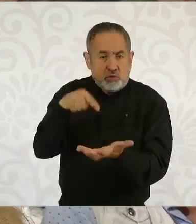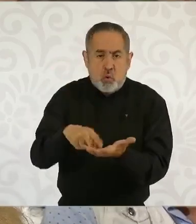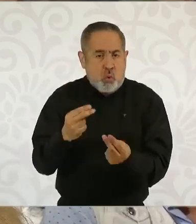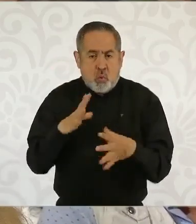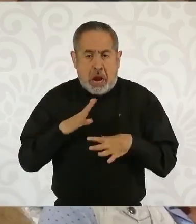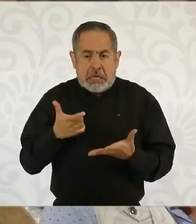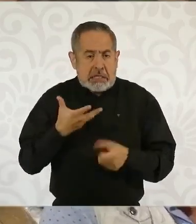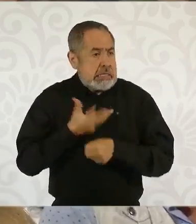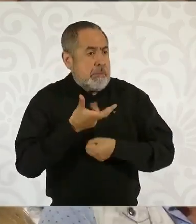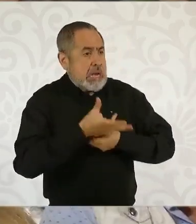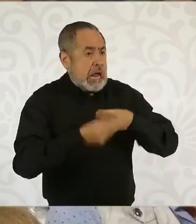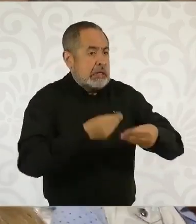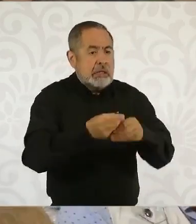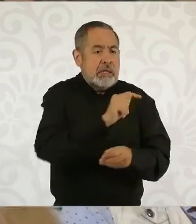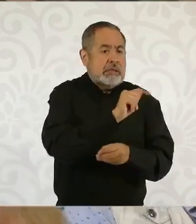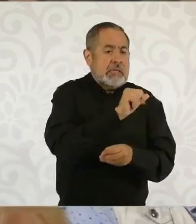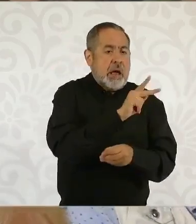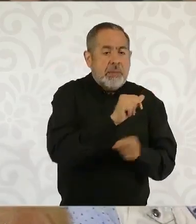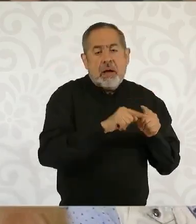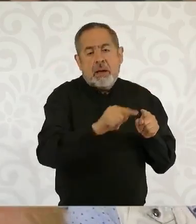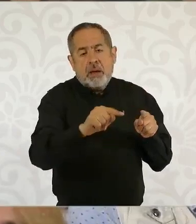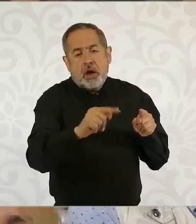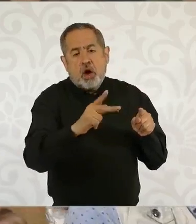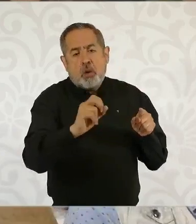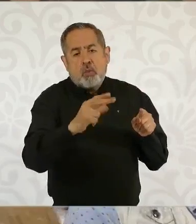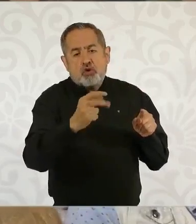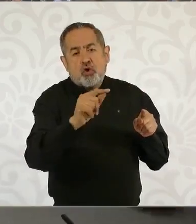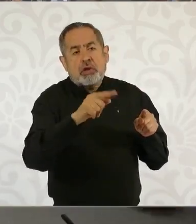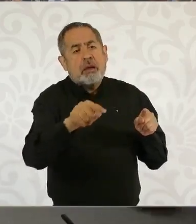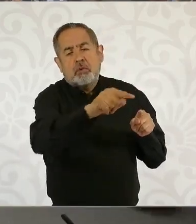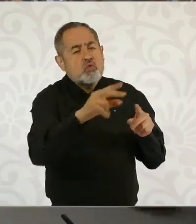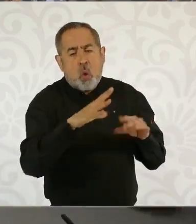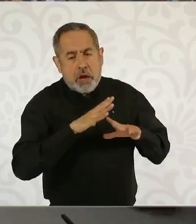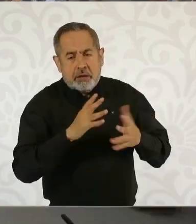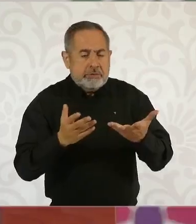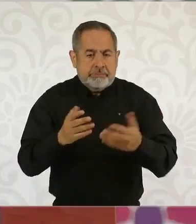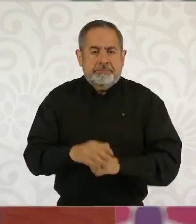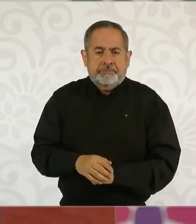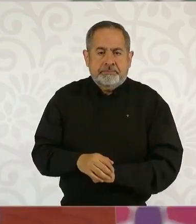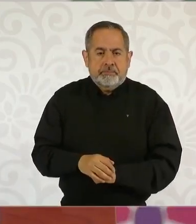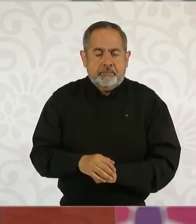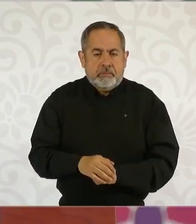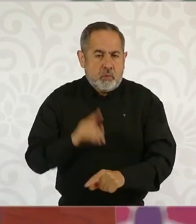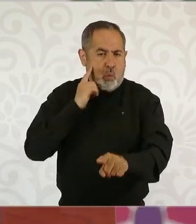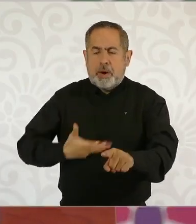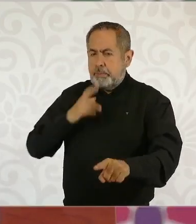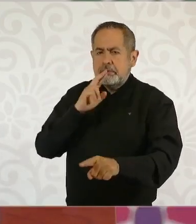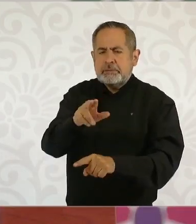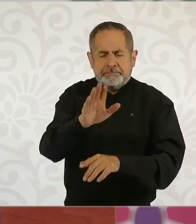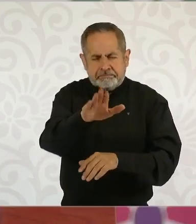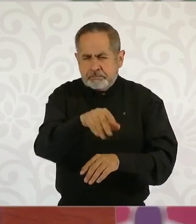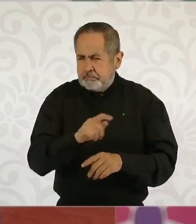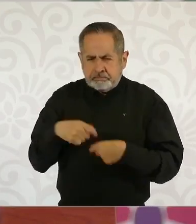los caminos que iban de Tlapa a Metlatónoc o a Cochuapa el Grande. A ver si nos pasa que les mande